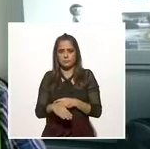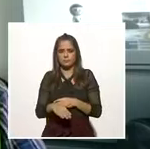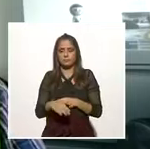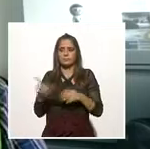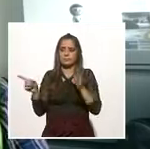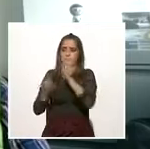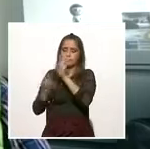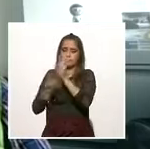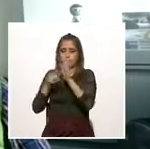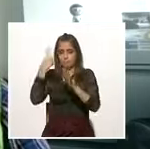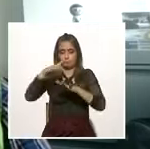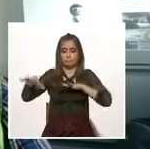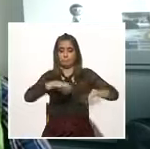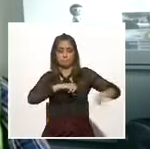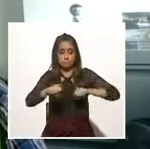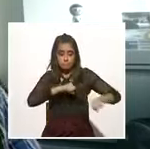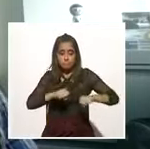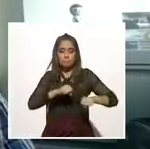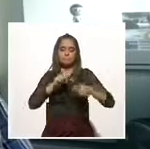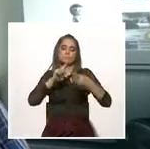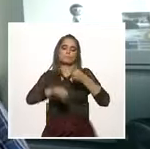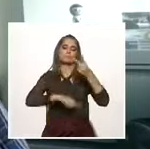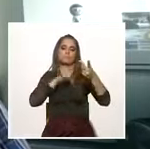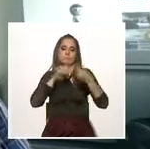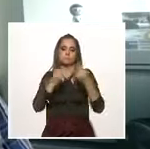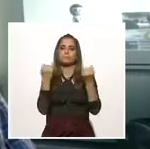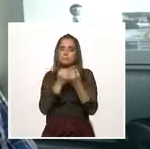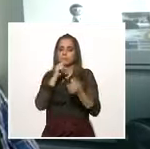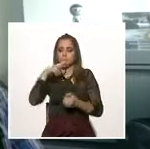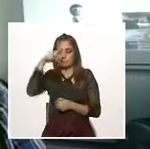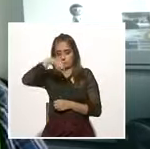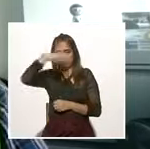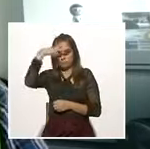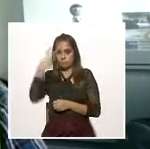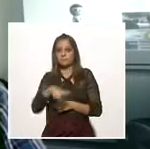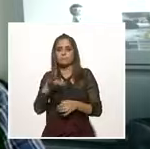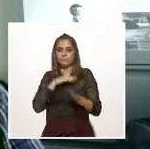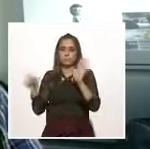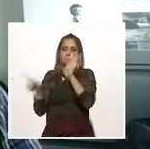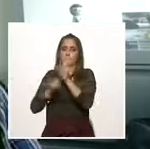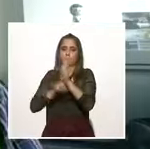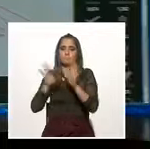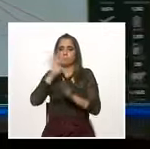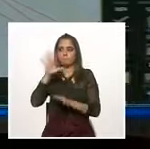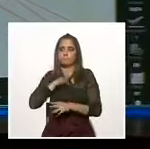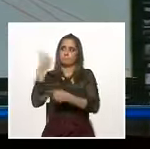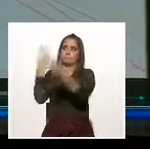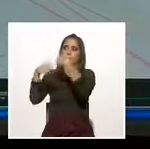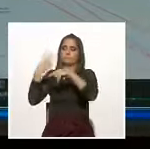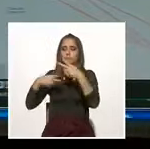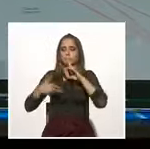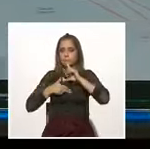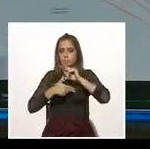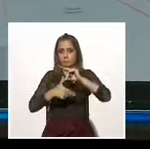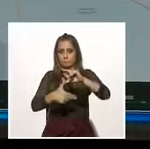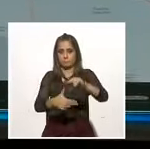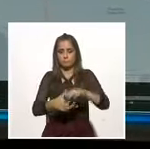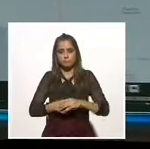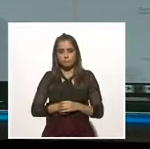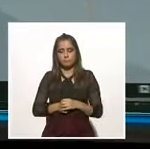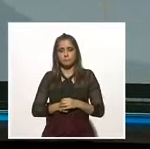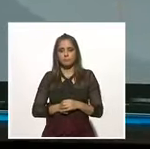de alerta sísmica, también México posee uno para los ciclones tropicales.